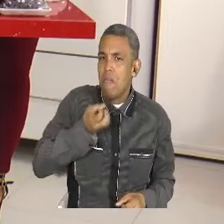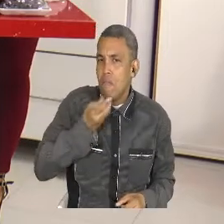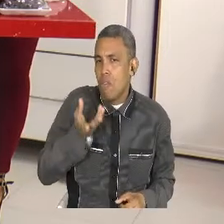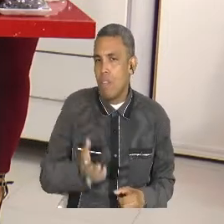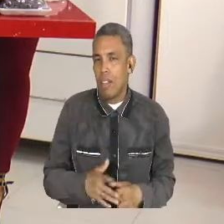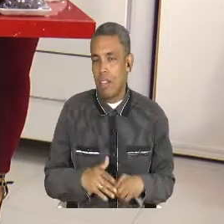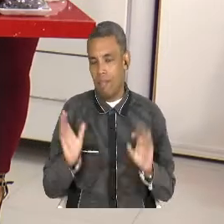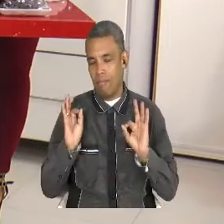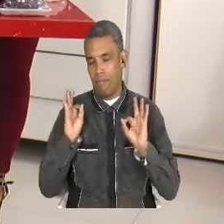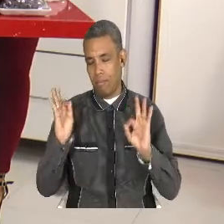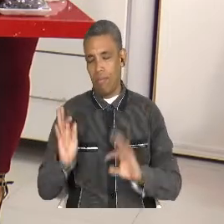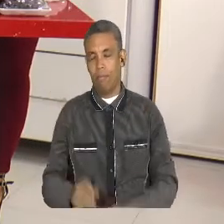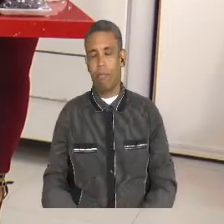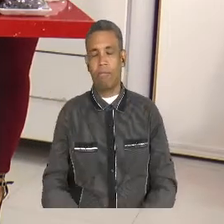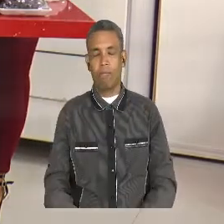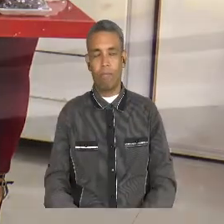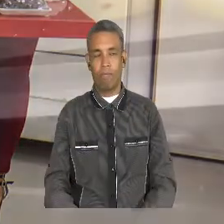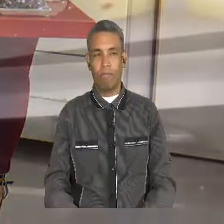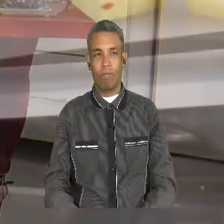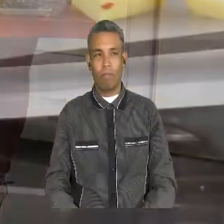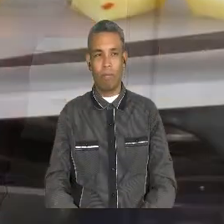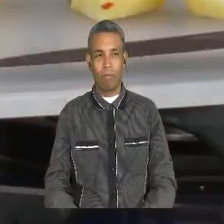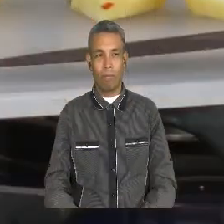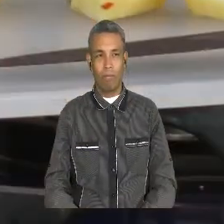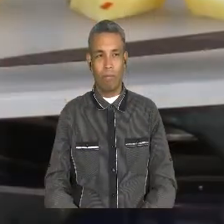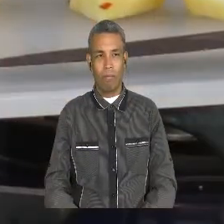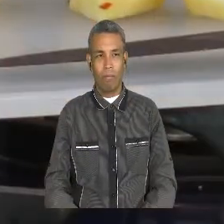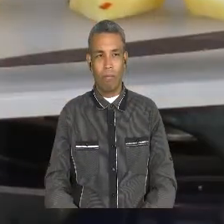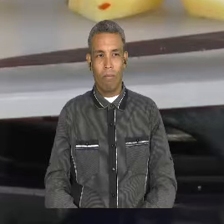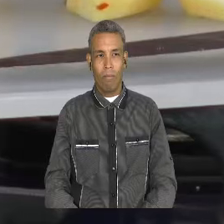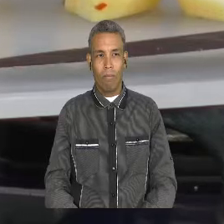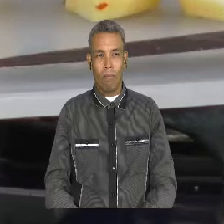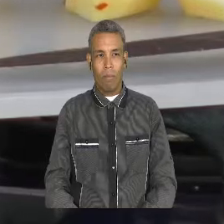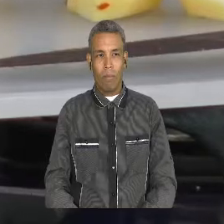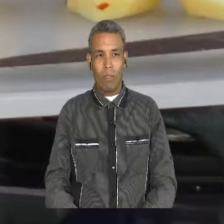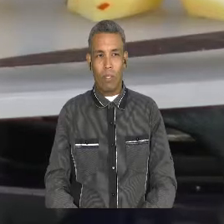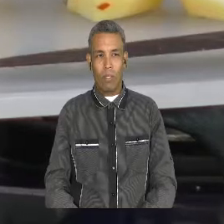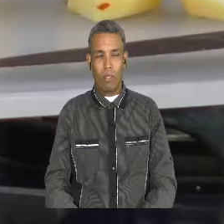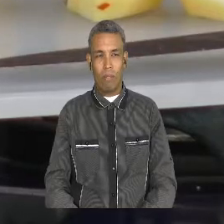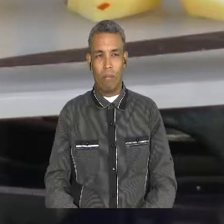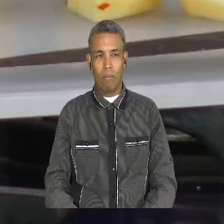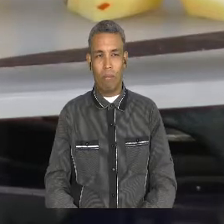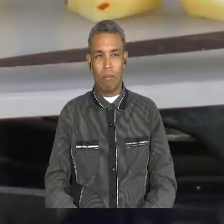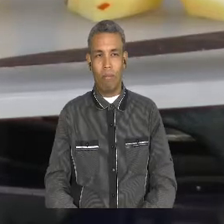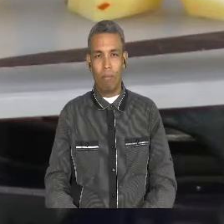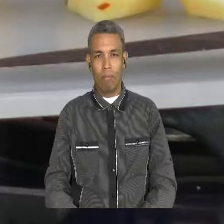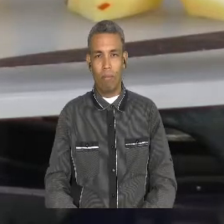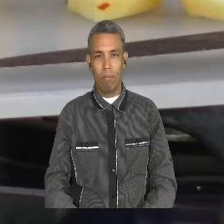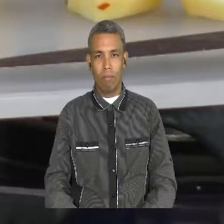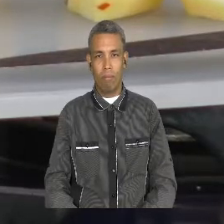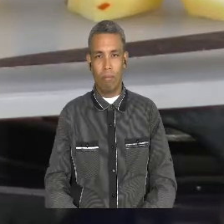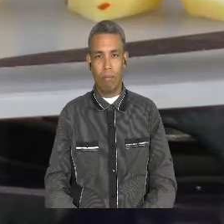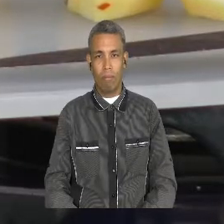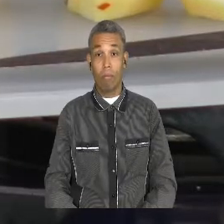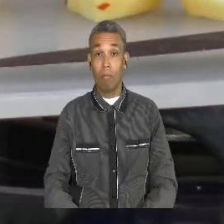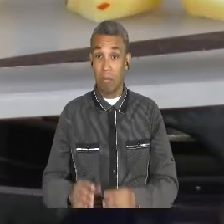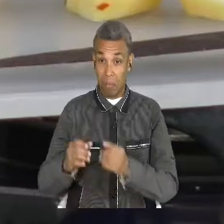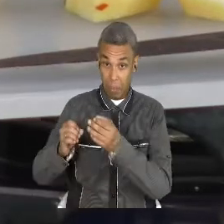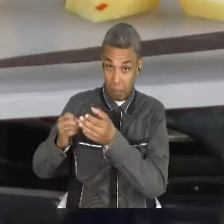a las verduras o las frutas que son genéticas, ¿no? Sí, claro. Sí. Y el sabor